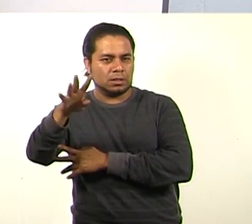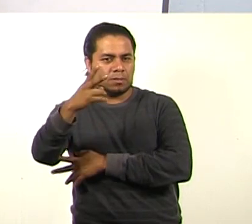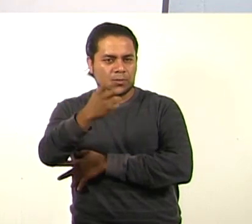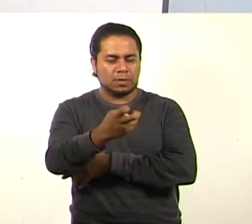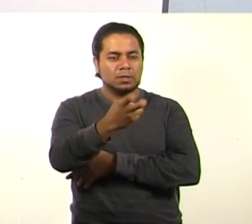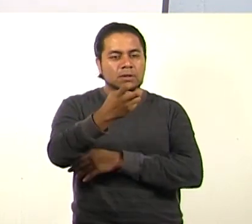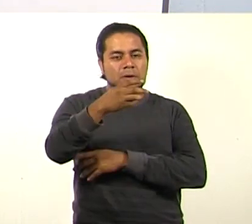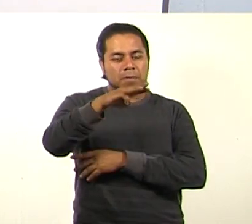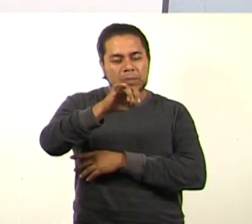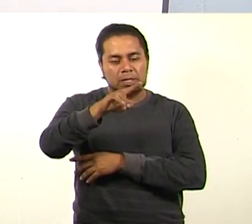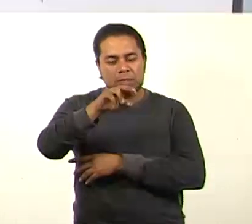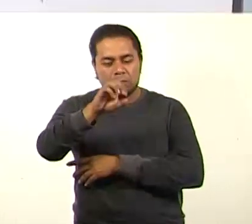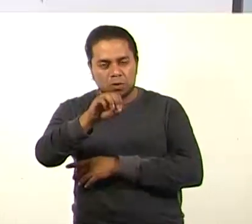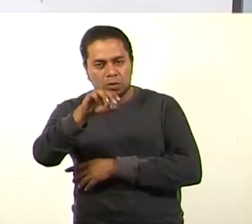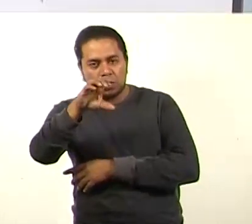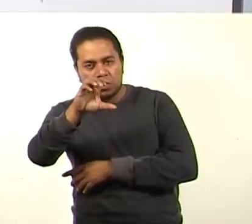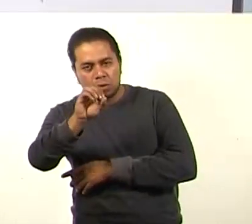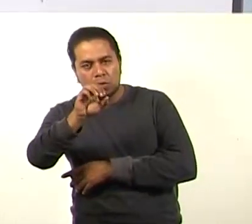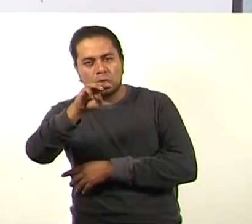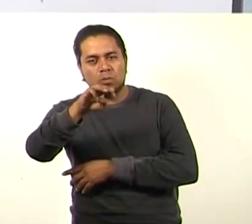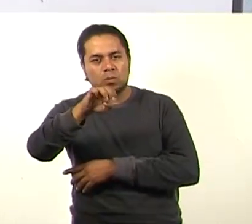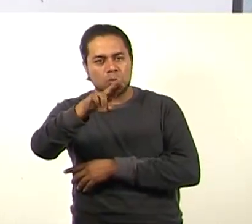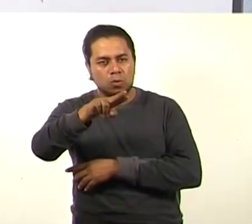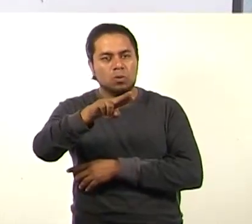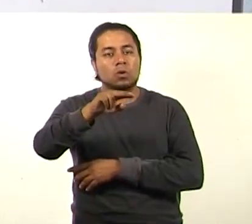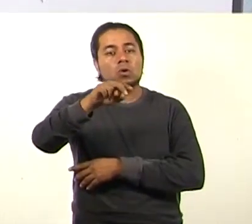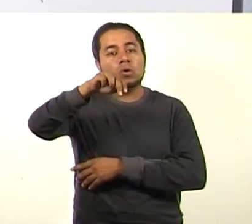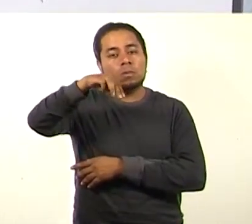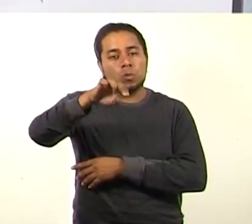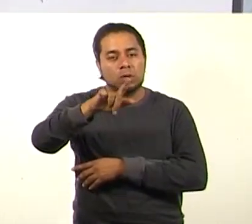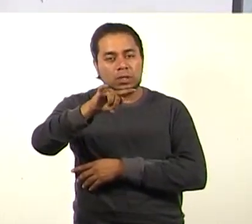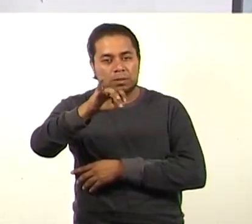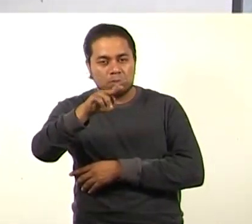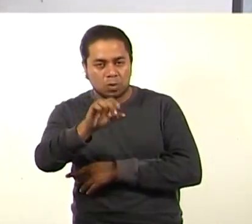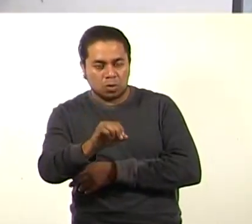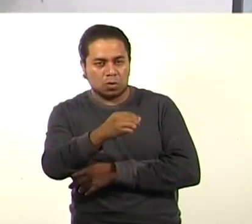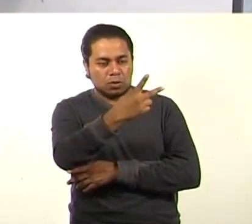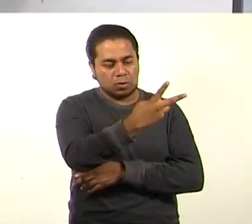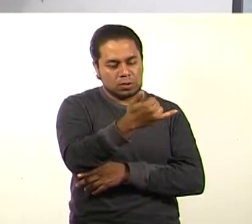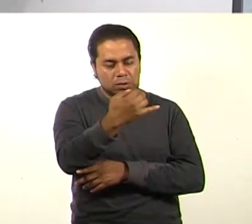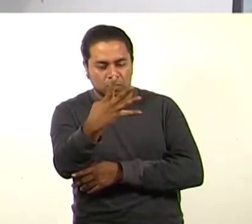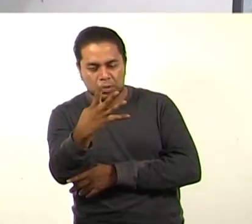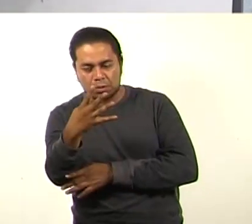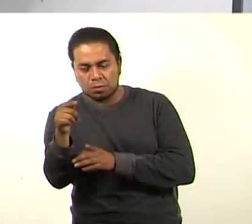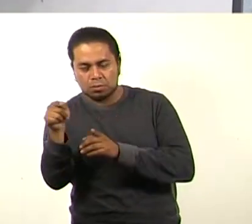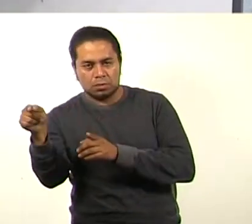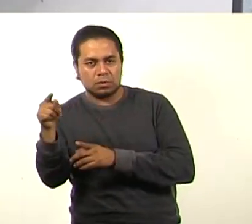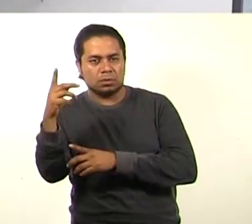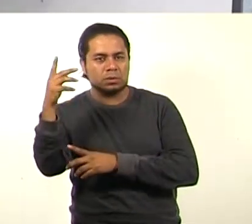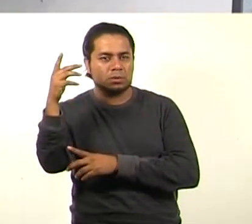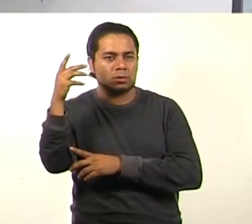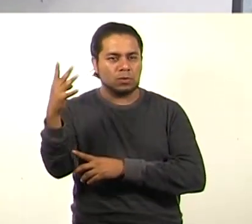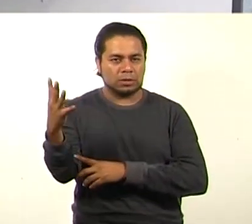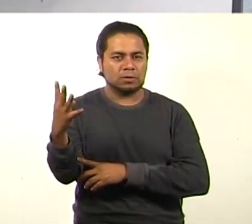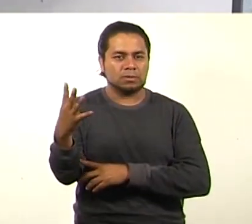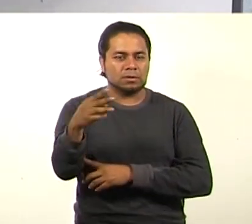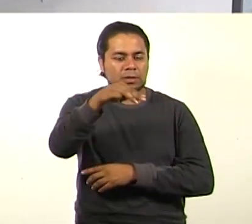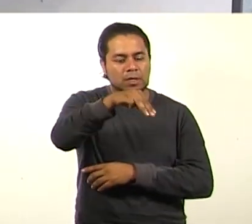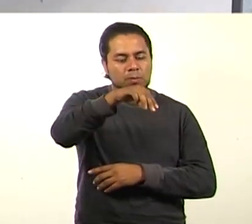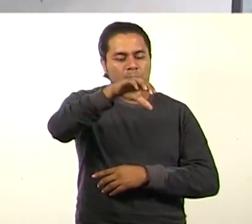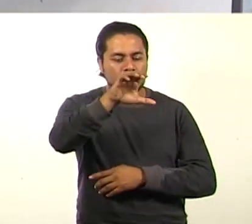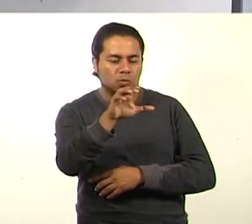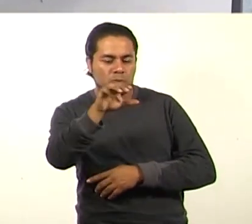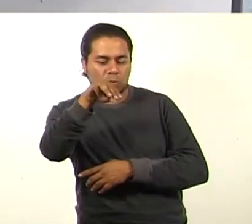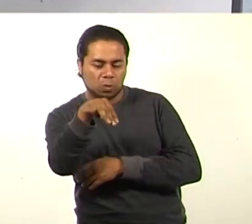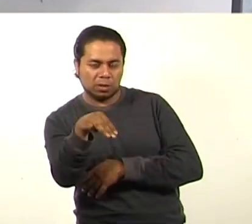mínimo común múltiplo de 2 y 4 es 4. Mínimo común